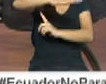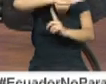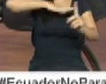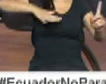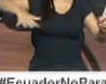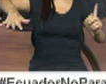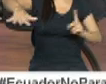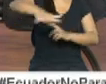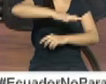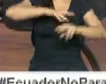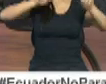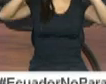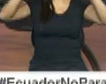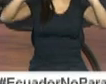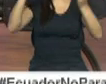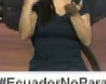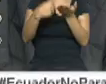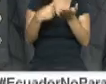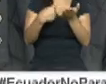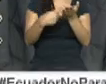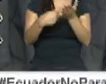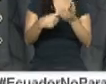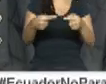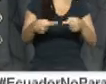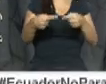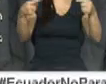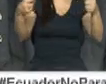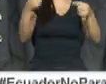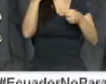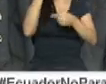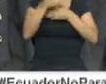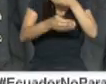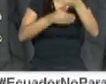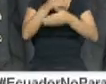creo que en ese sentido las Fuerzas Armadas están buscando